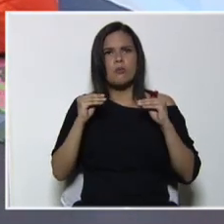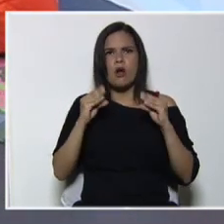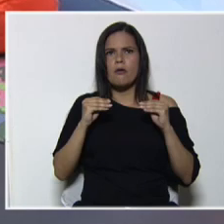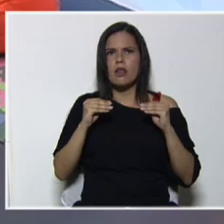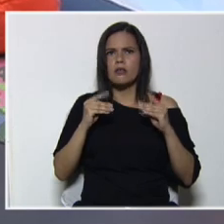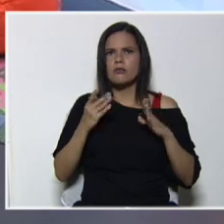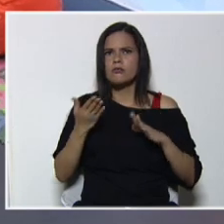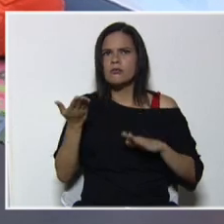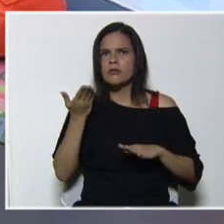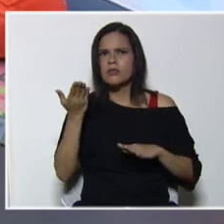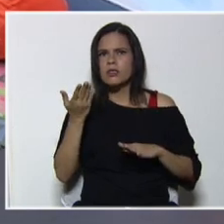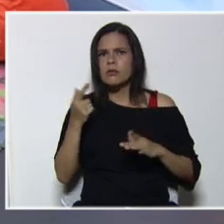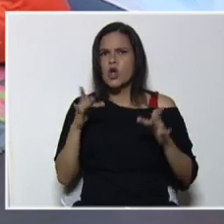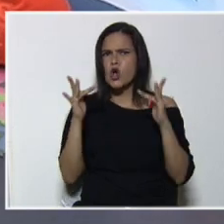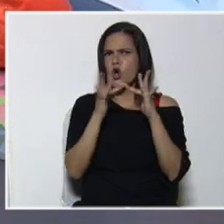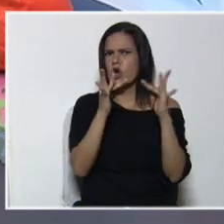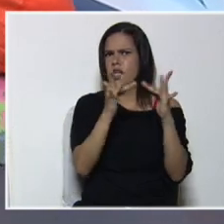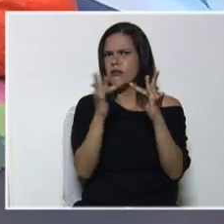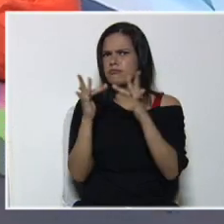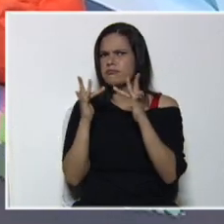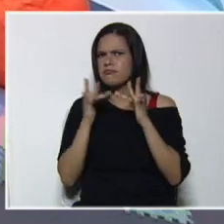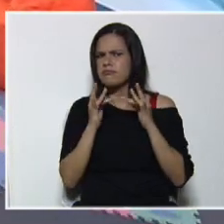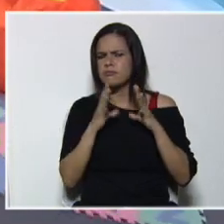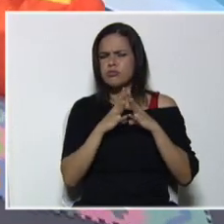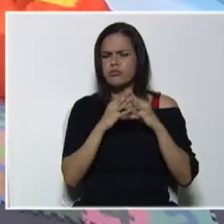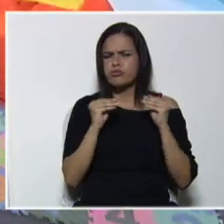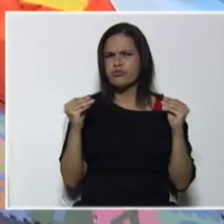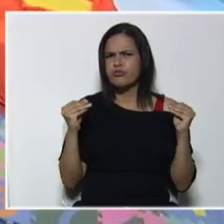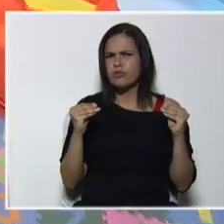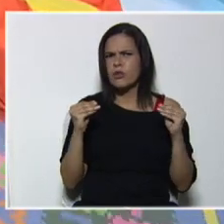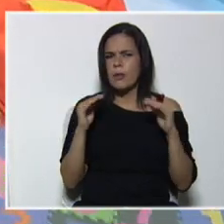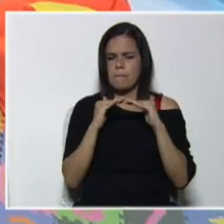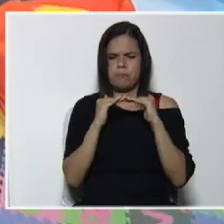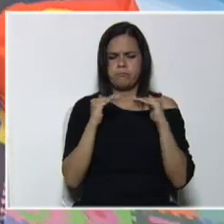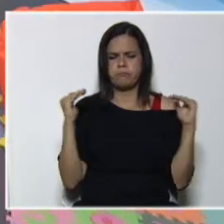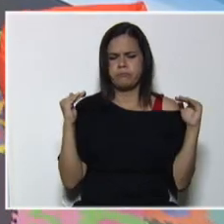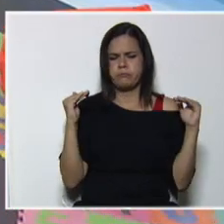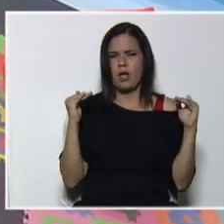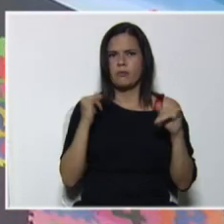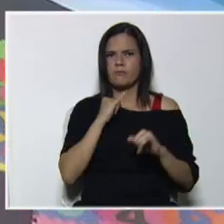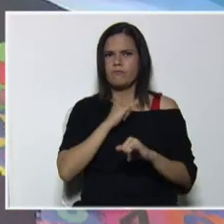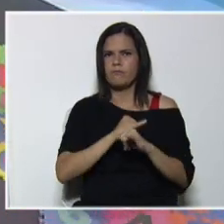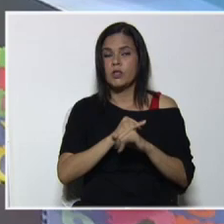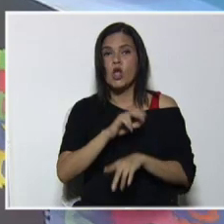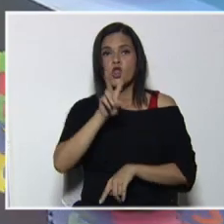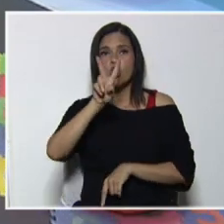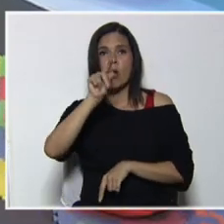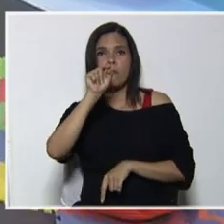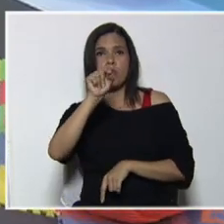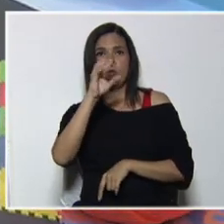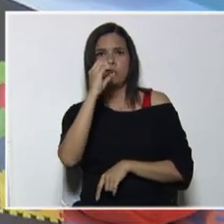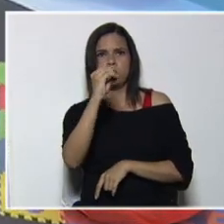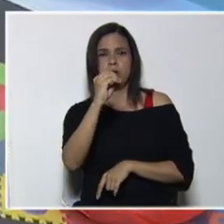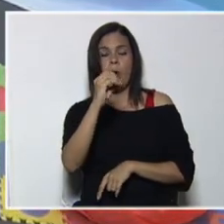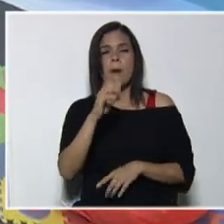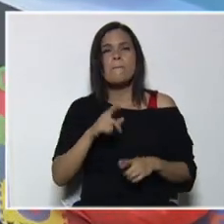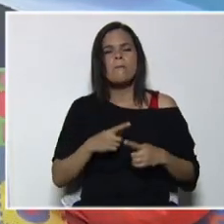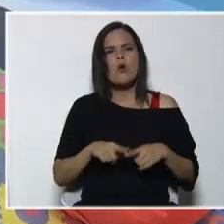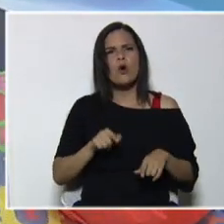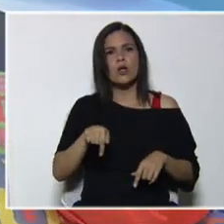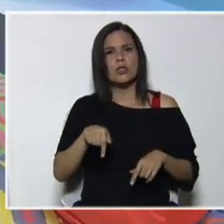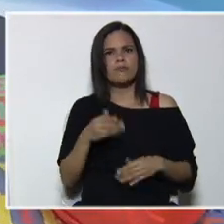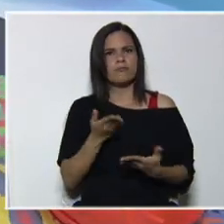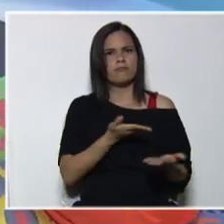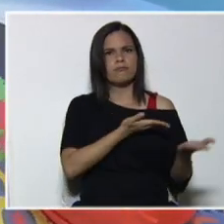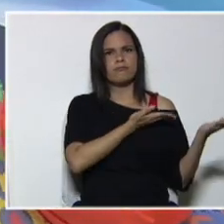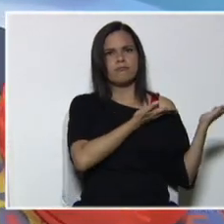parece si nos mantenemos conectados en todas nuestras plataformas digitales 2.0? Por eso de inmediato aparecen